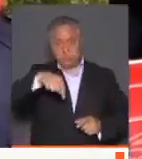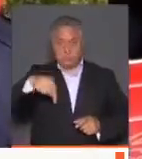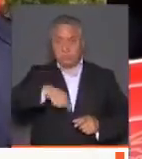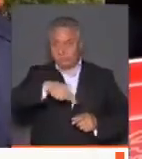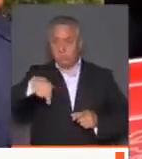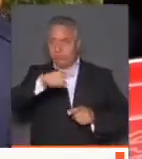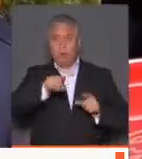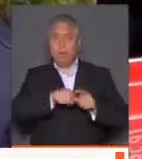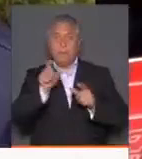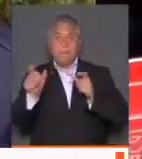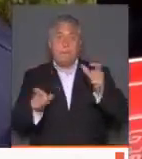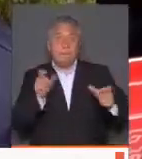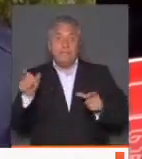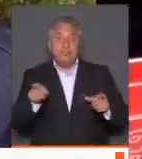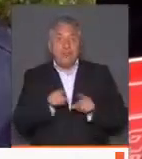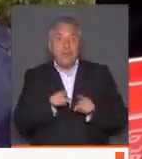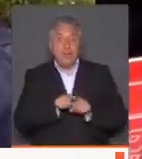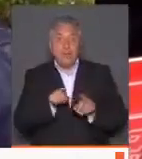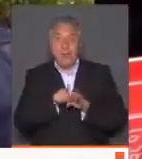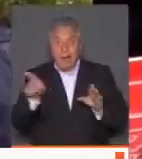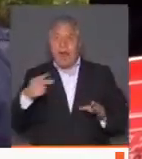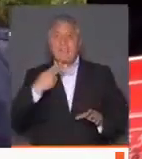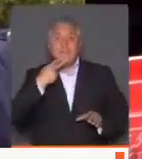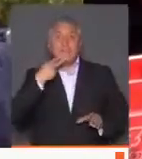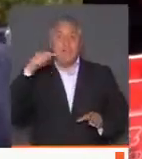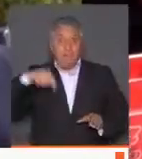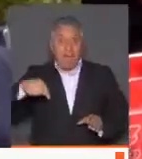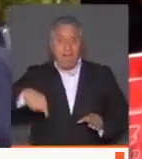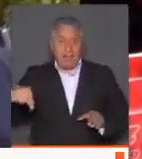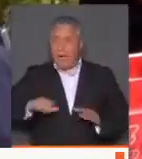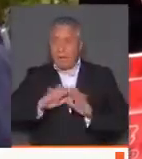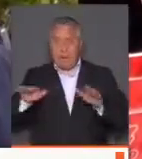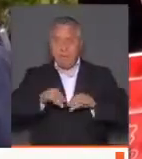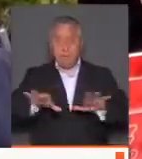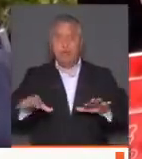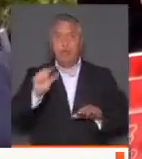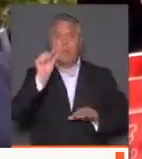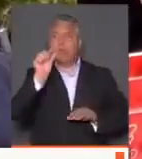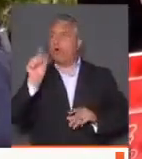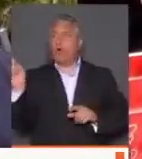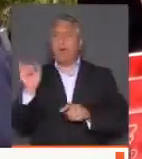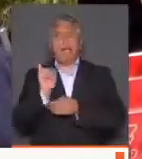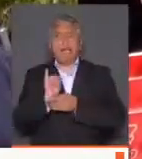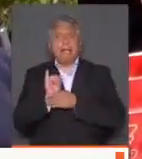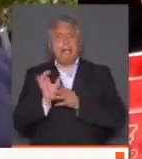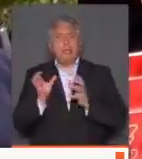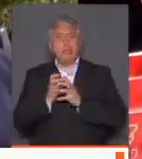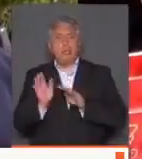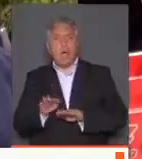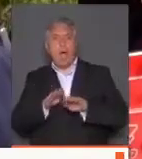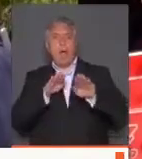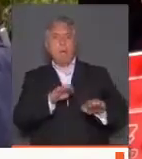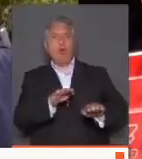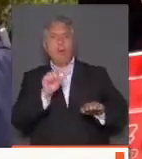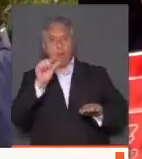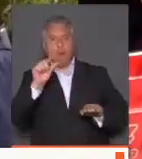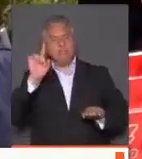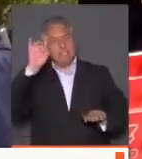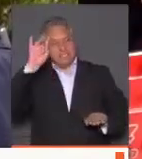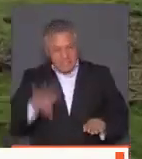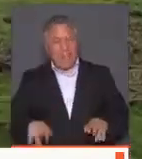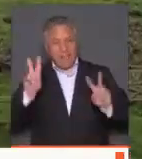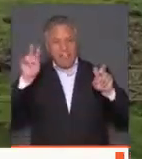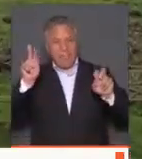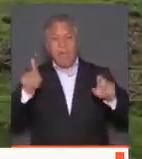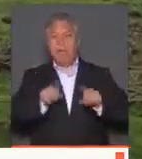pura gente que es acá y Hay pocas instituciones que han apoyado y que saben del tema y que no no